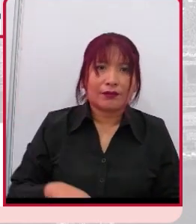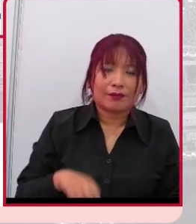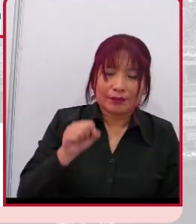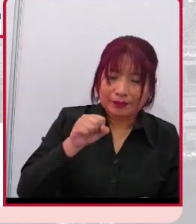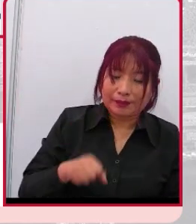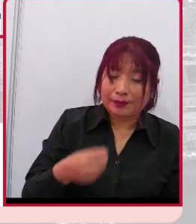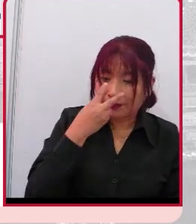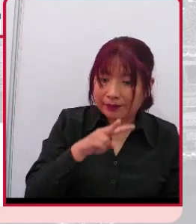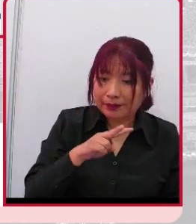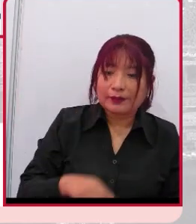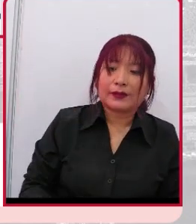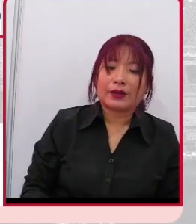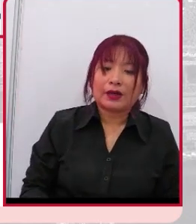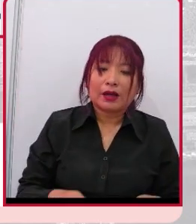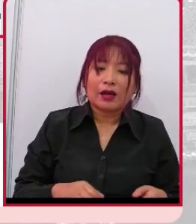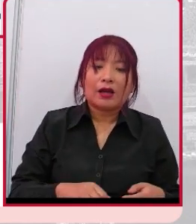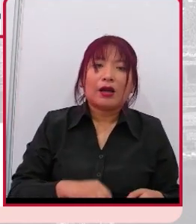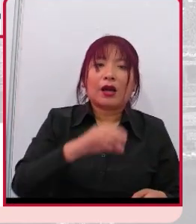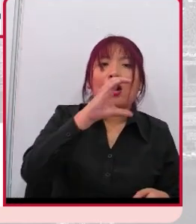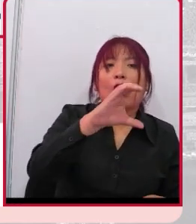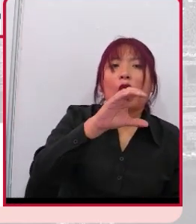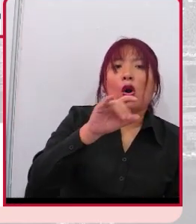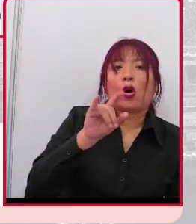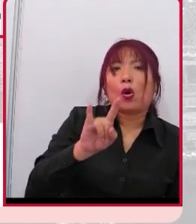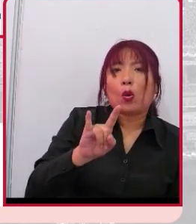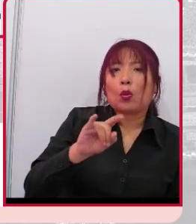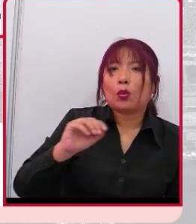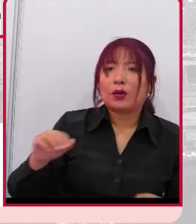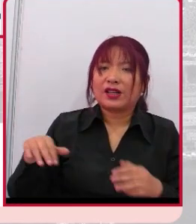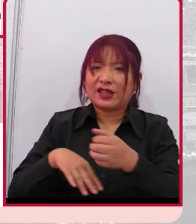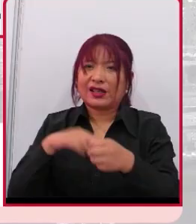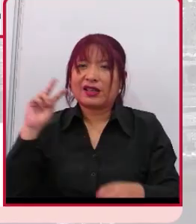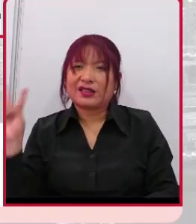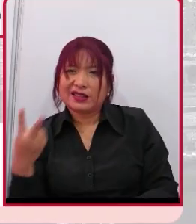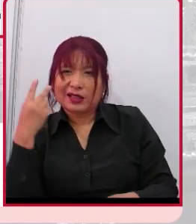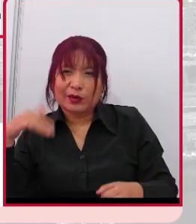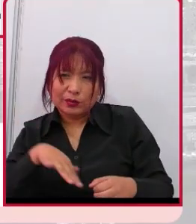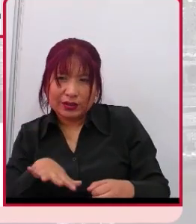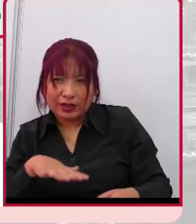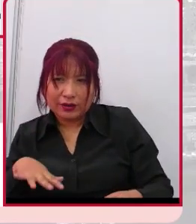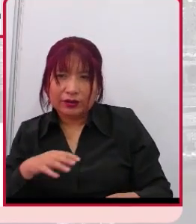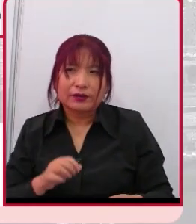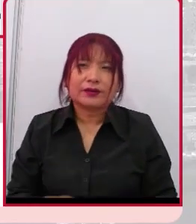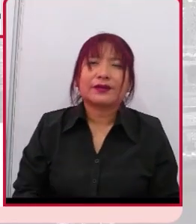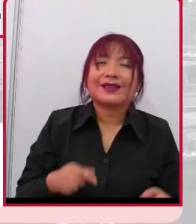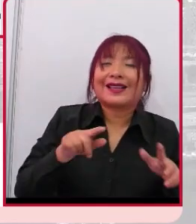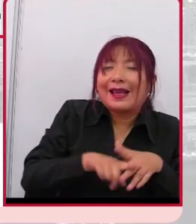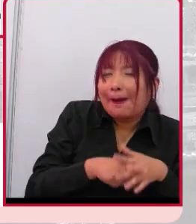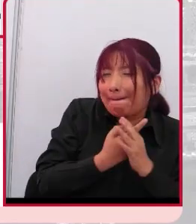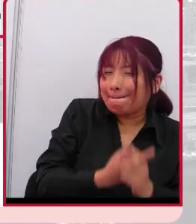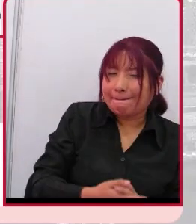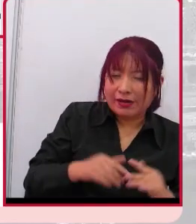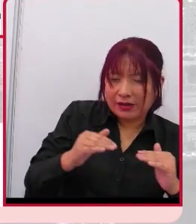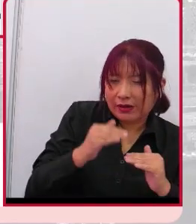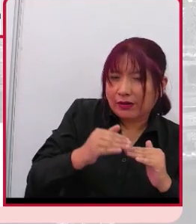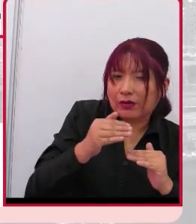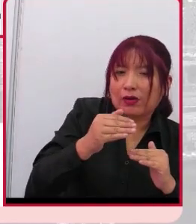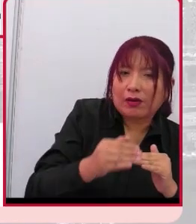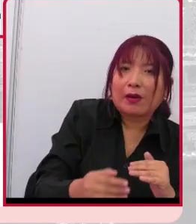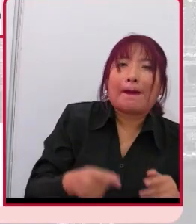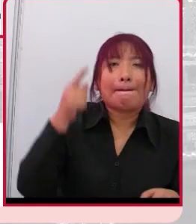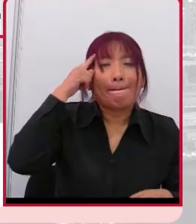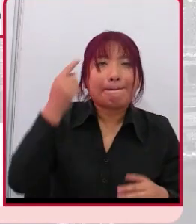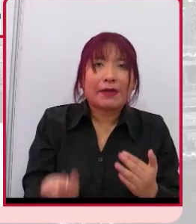en particular, los cobres secundarios. Esos cobres secundarios que aún están en desarrollo para entrar en el